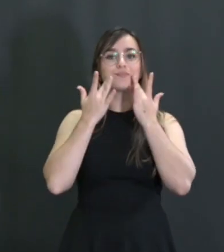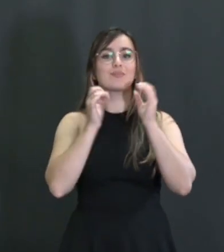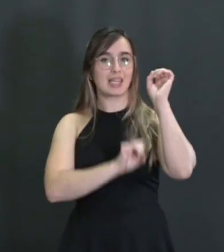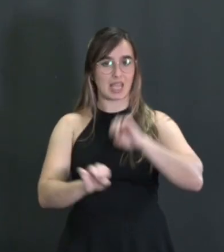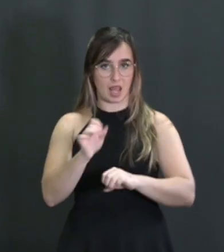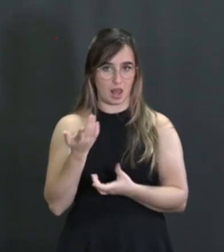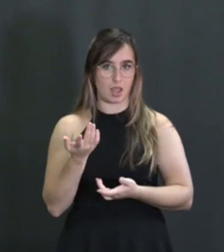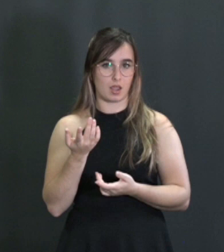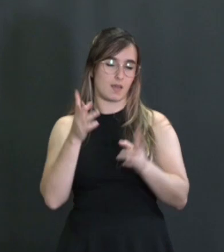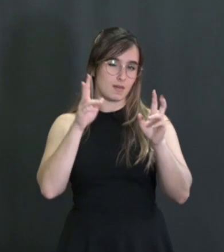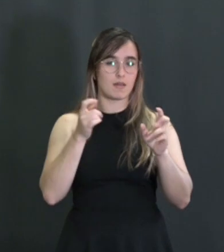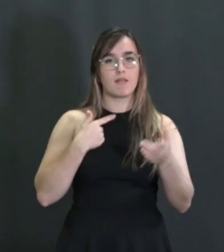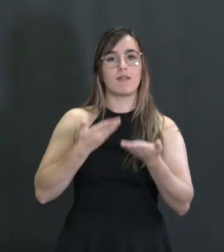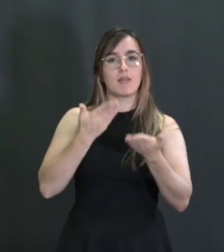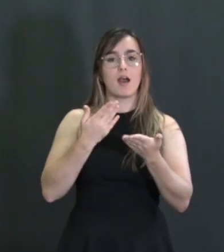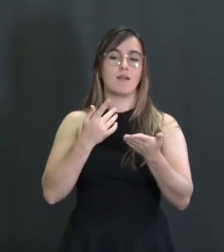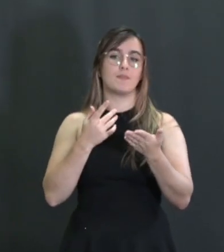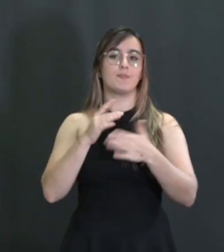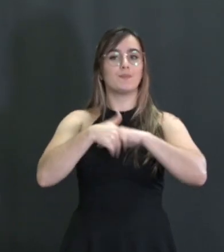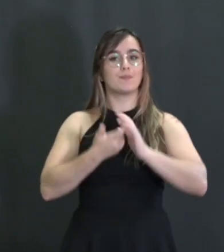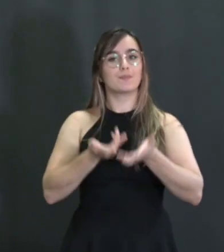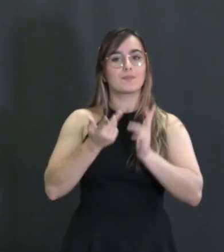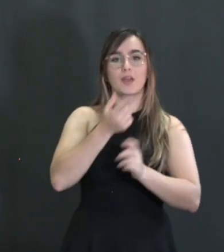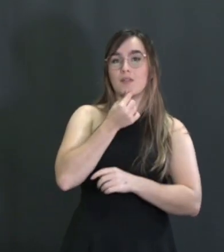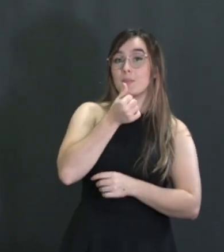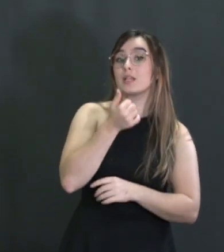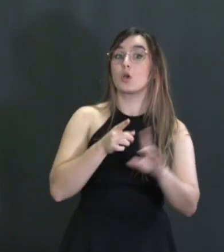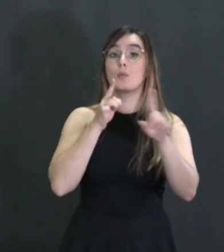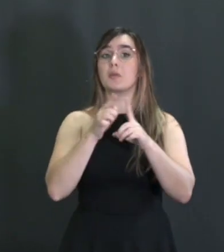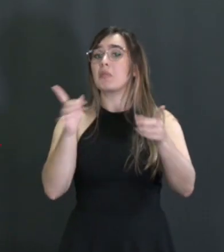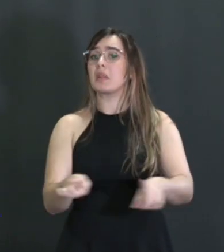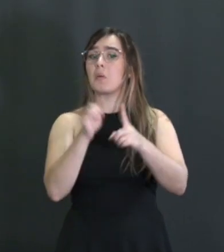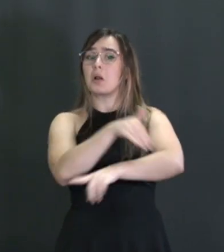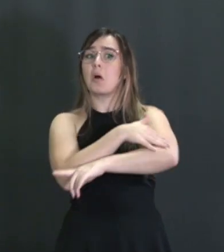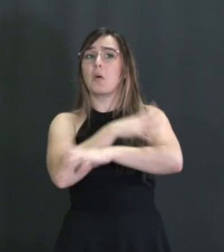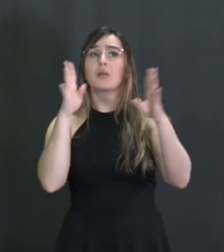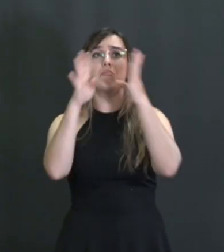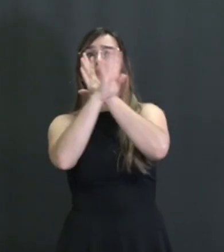Para cuando estén unos y estén otros, de reclamar